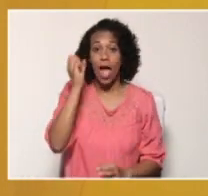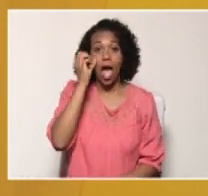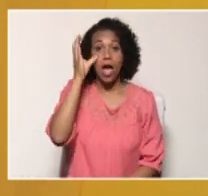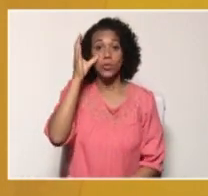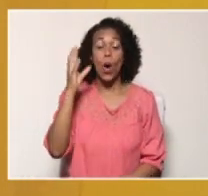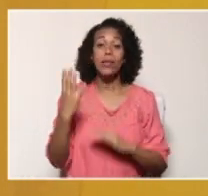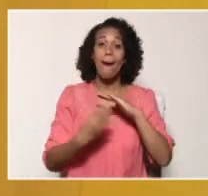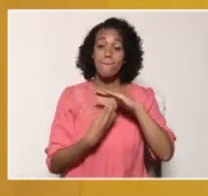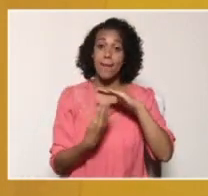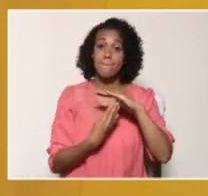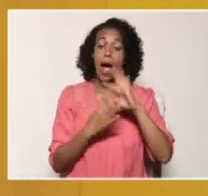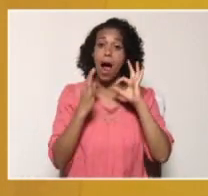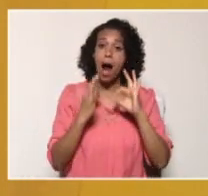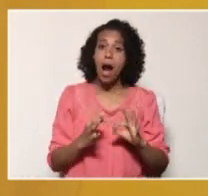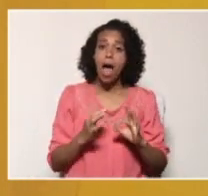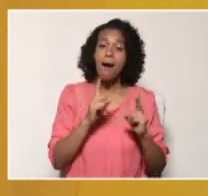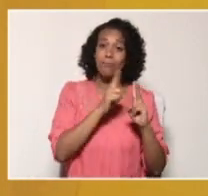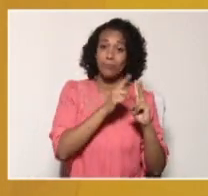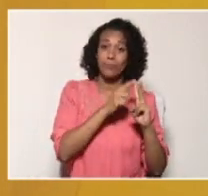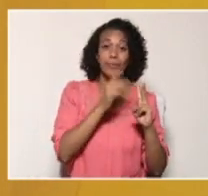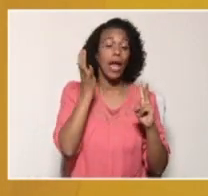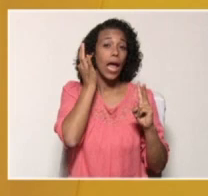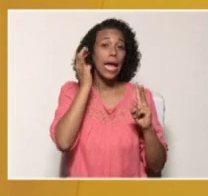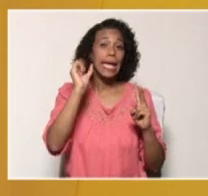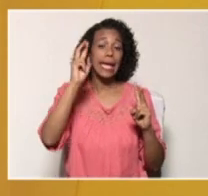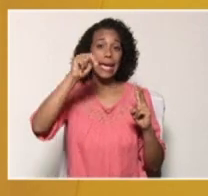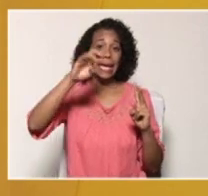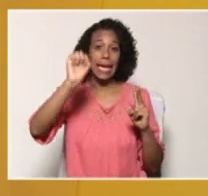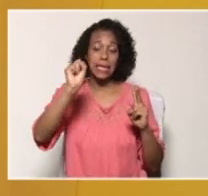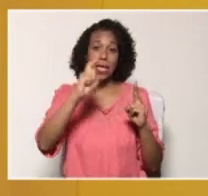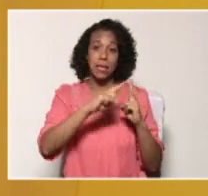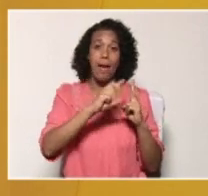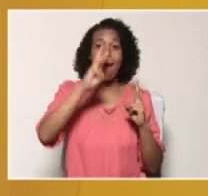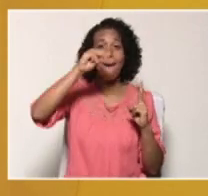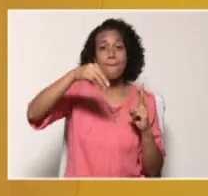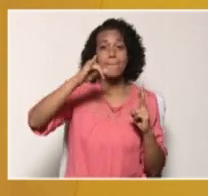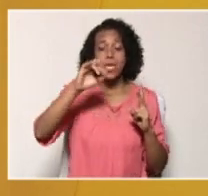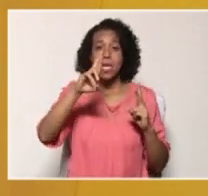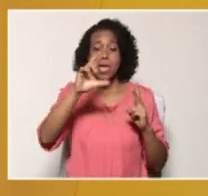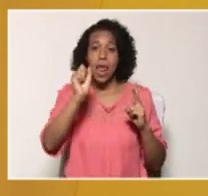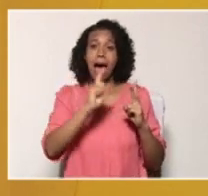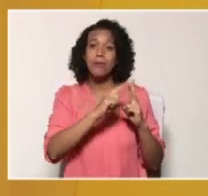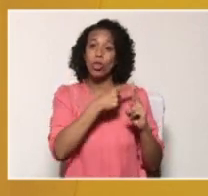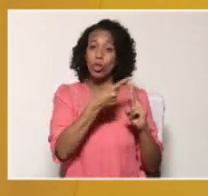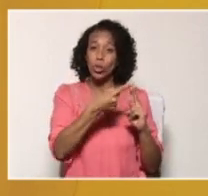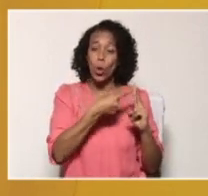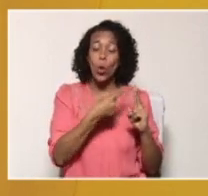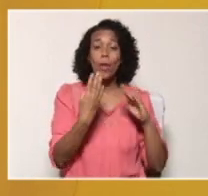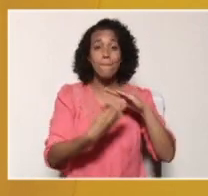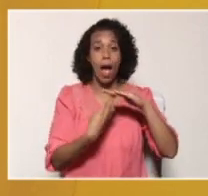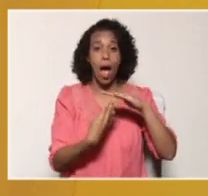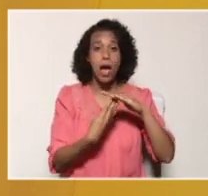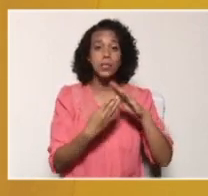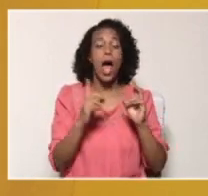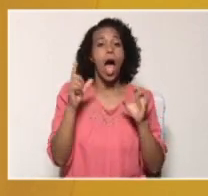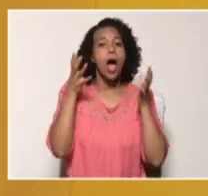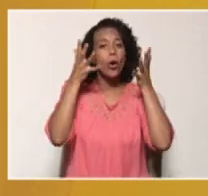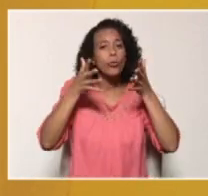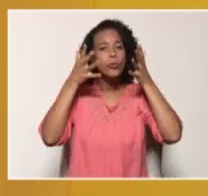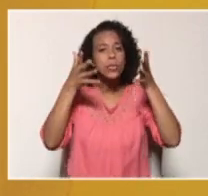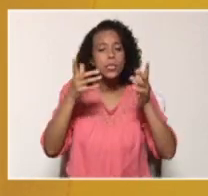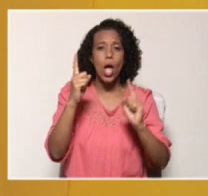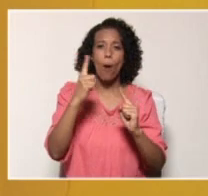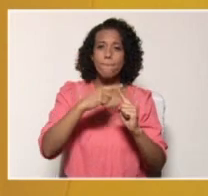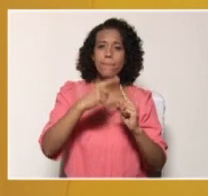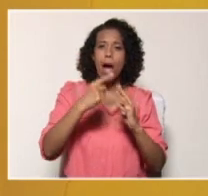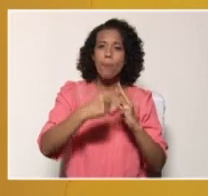de educación primaria, con las profesoras Inés Tapia y Miriam Márquez, le vamos a ofrecer todos los tips y todos los consejos